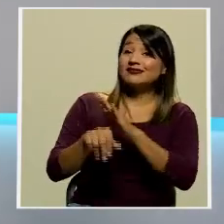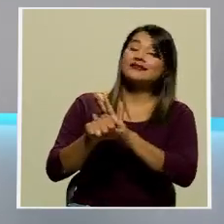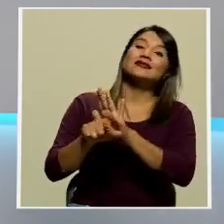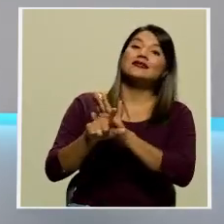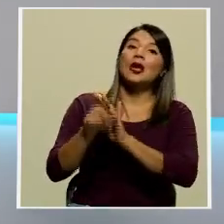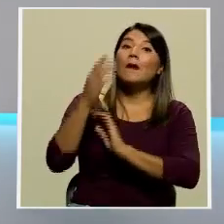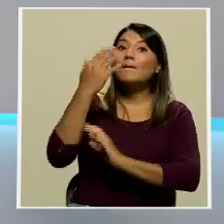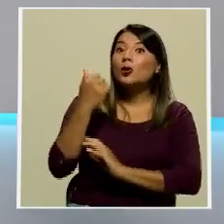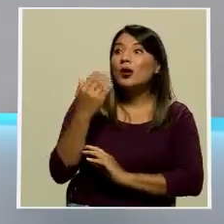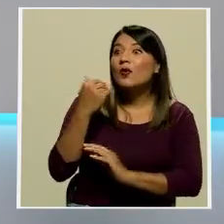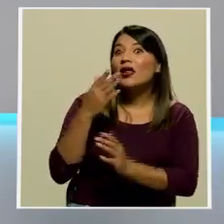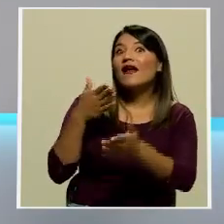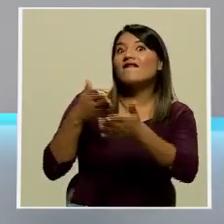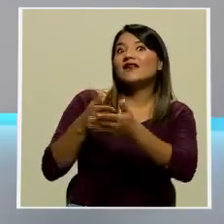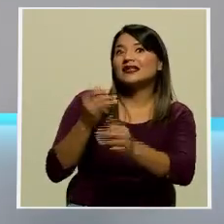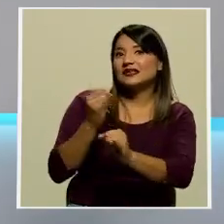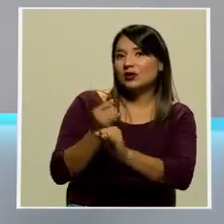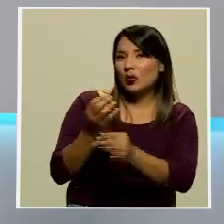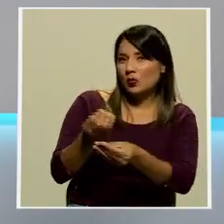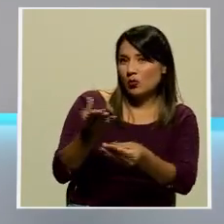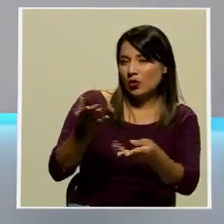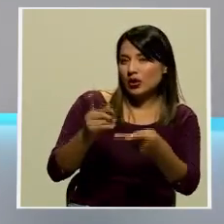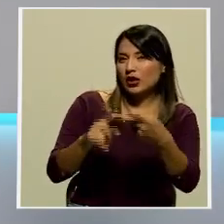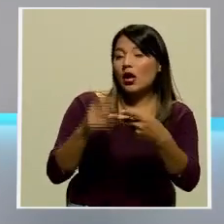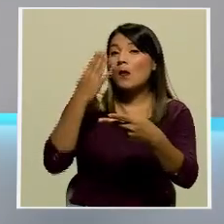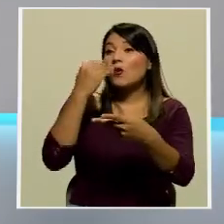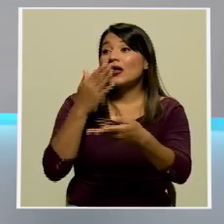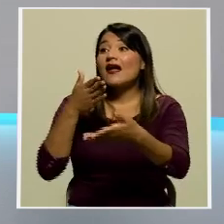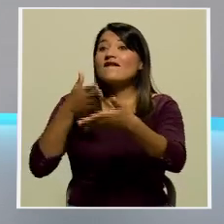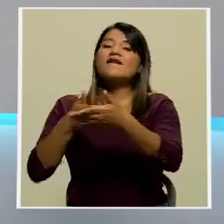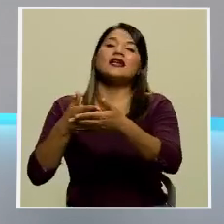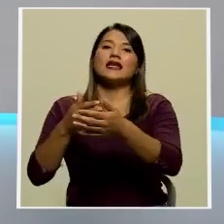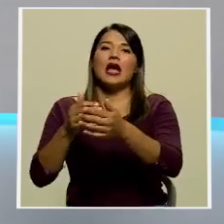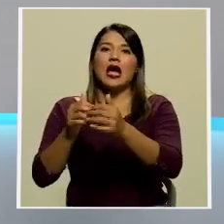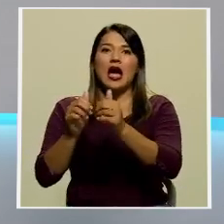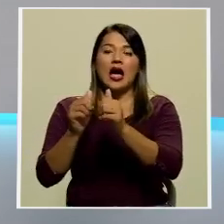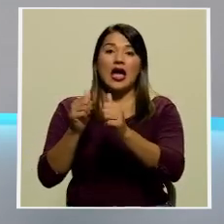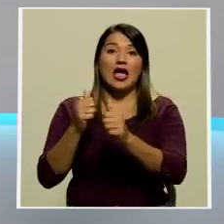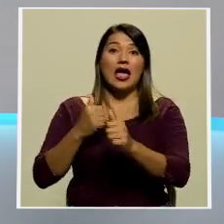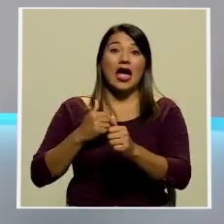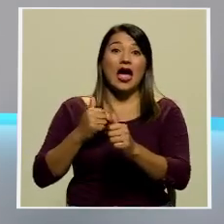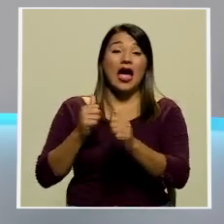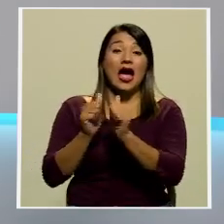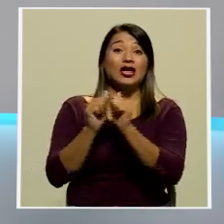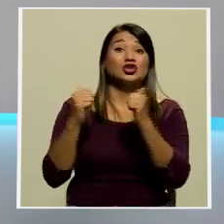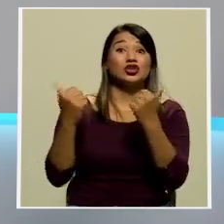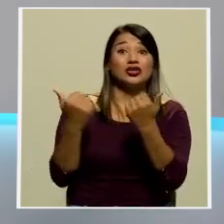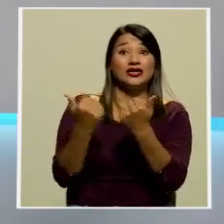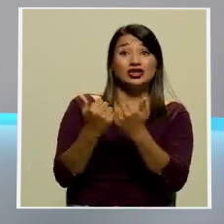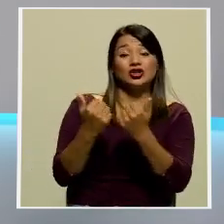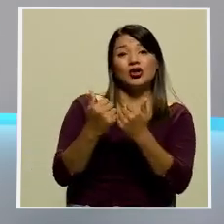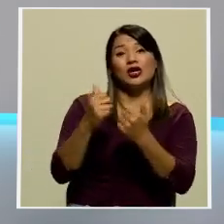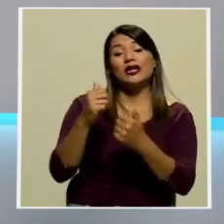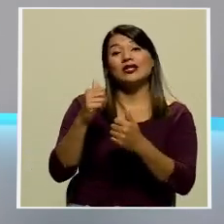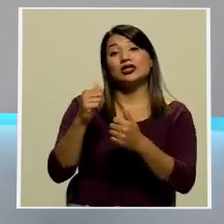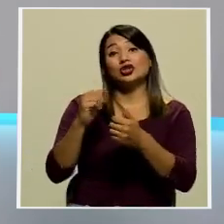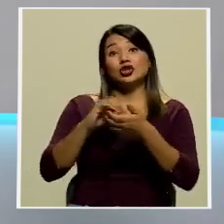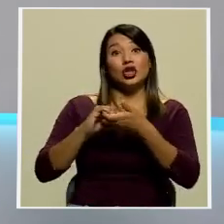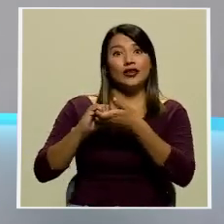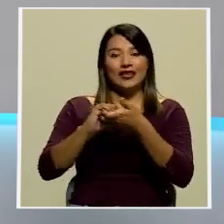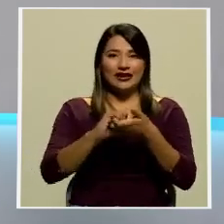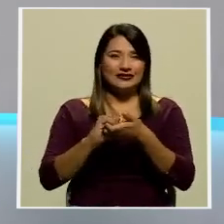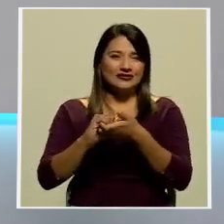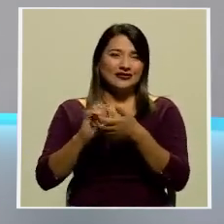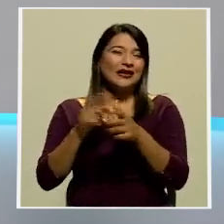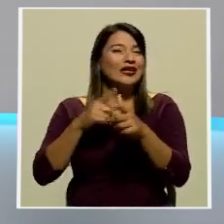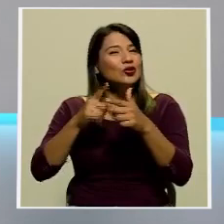bueno, están tocando instituciones públicas, están tocando asociaciones solidaristas también, ¿verdad? Hay muchos sectores que podrían sentirse afectados, entonces, bueno,